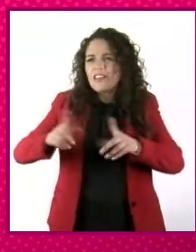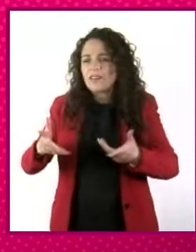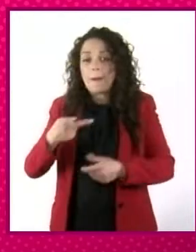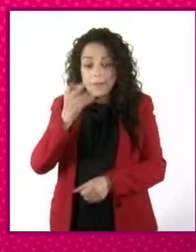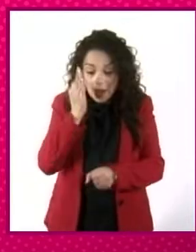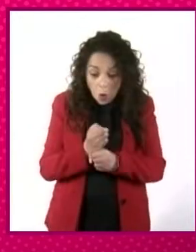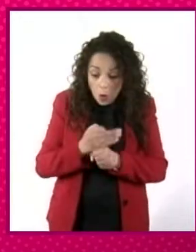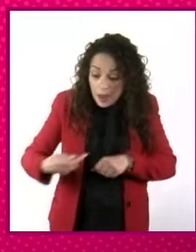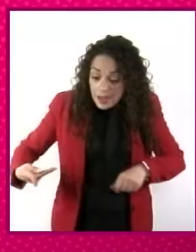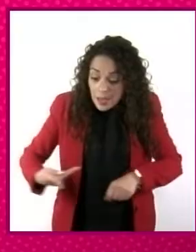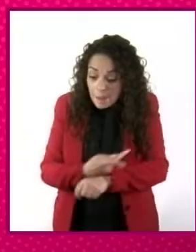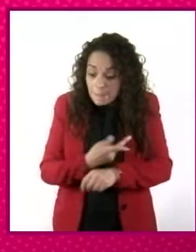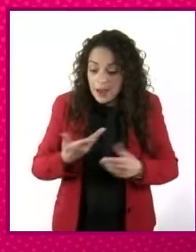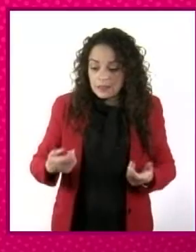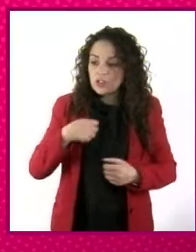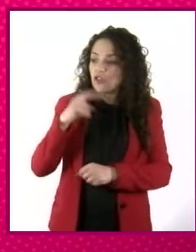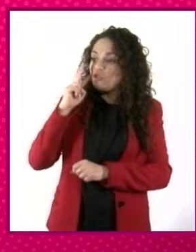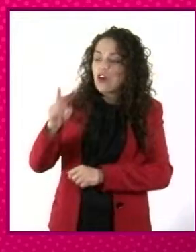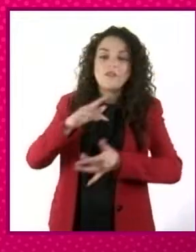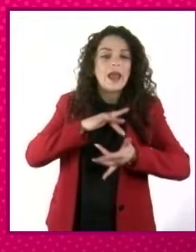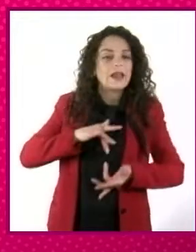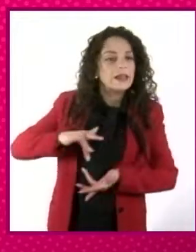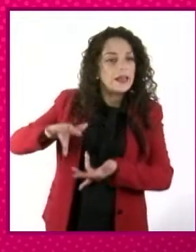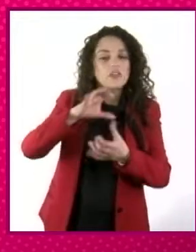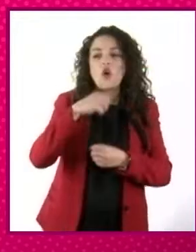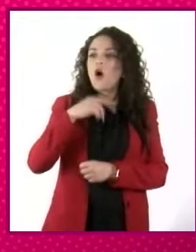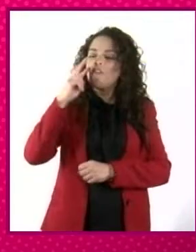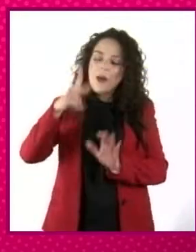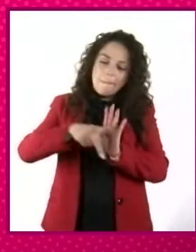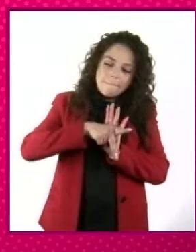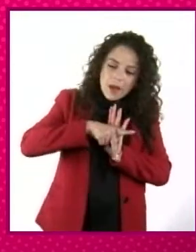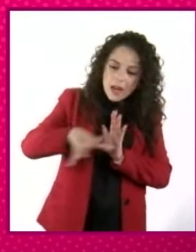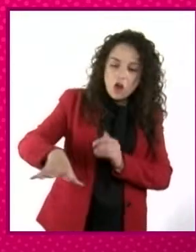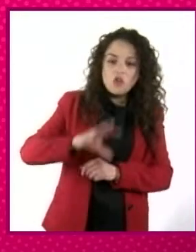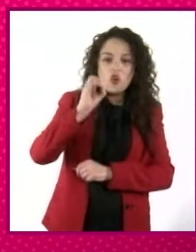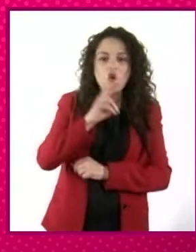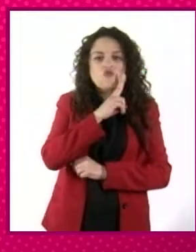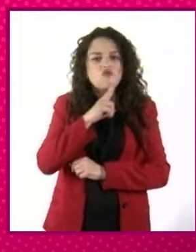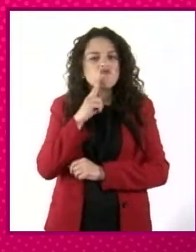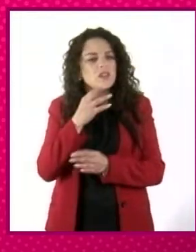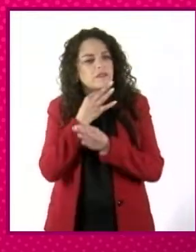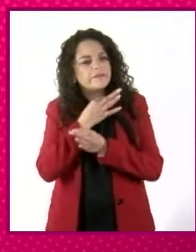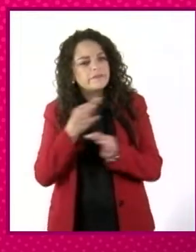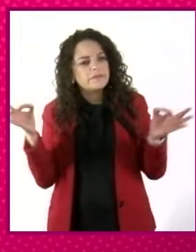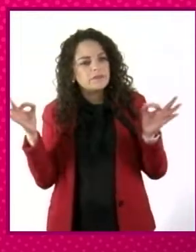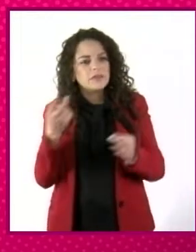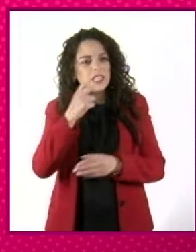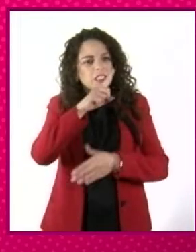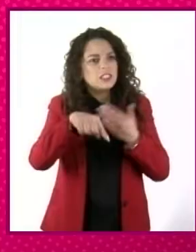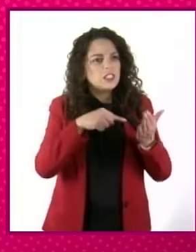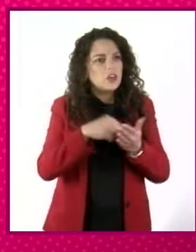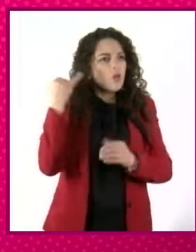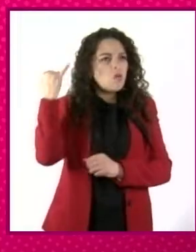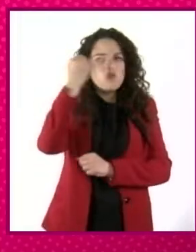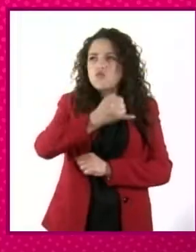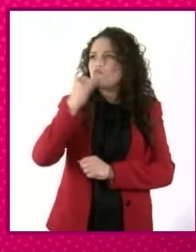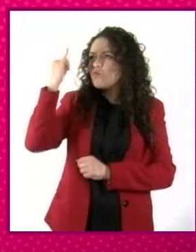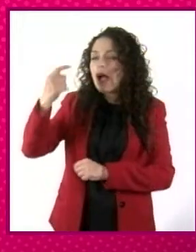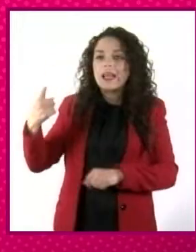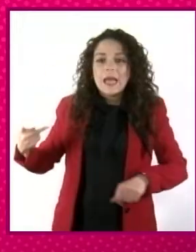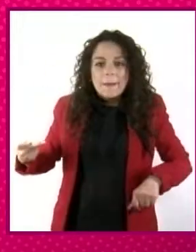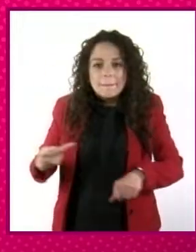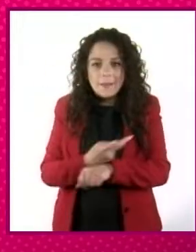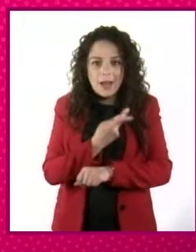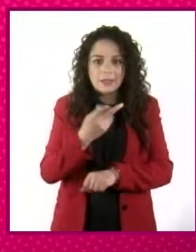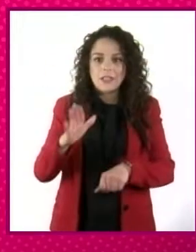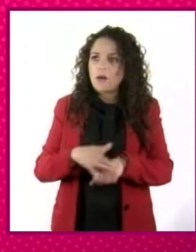Si veo las redes o si veo un periódico o veo las noticias, ¿qué está pasando en esos lugares tan lejanos? ¿Por qué destacó